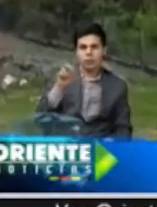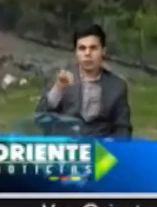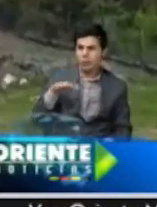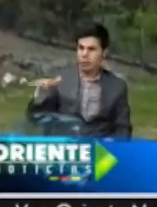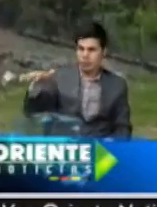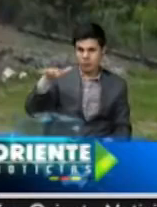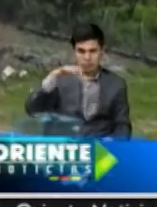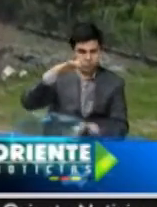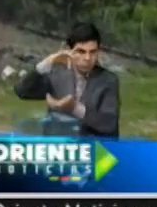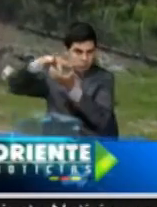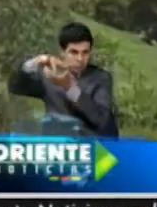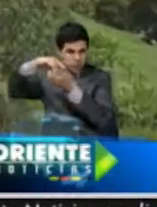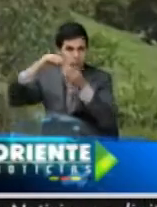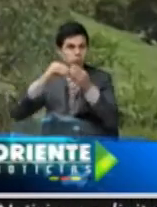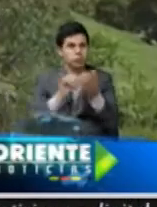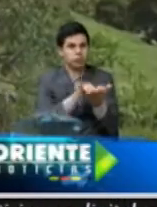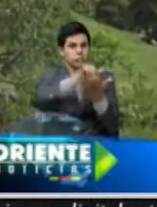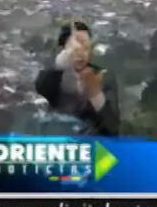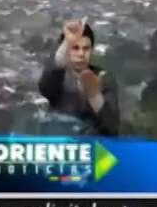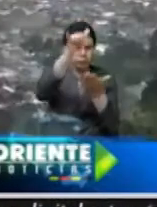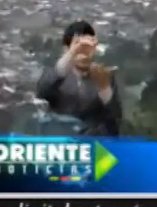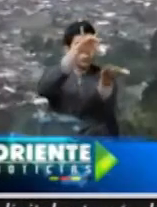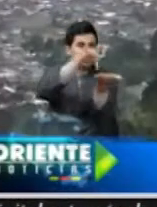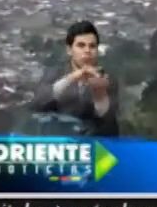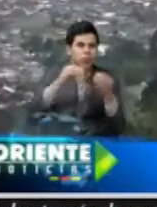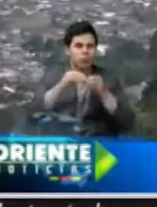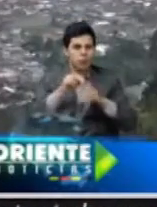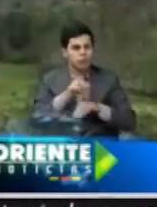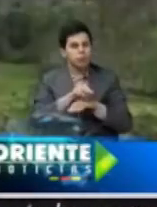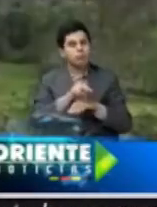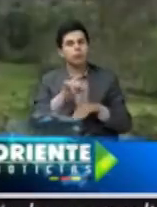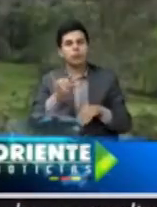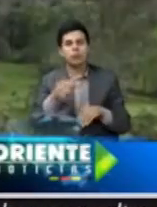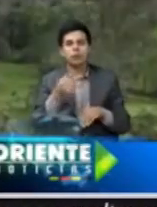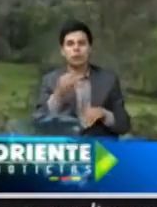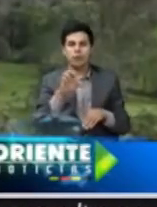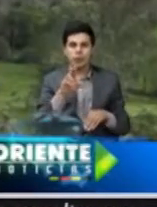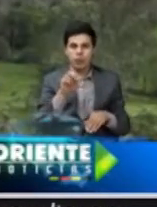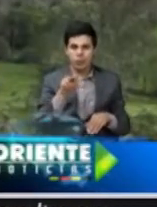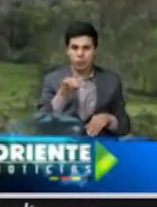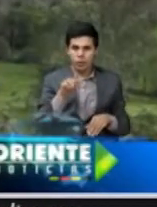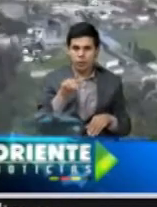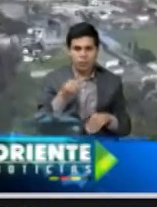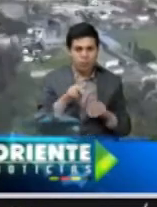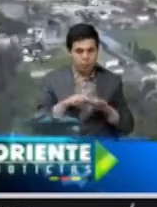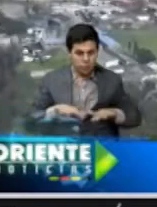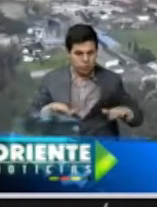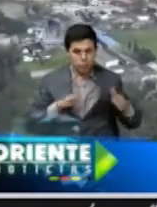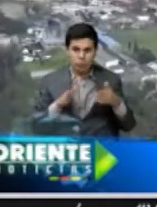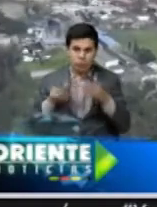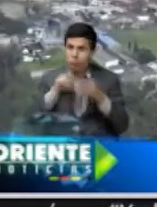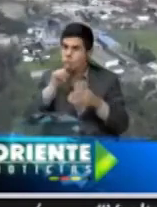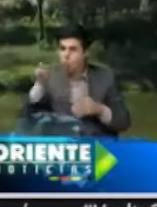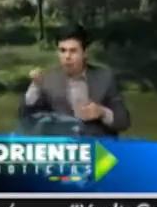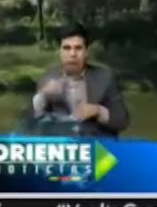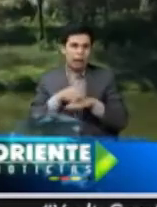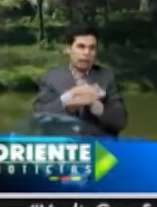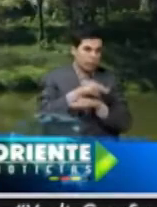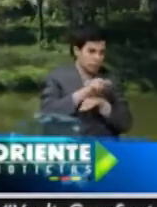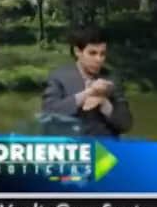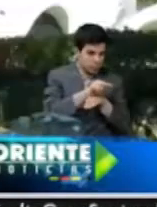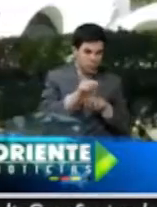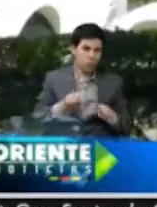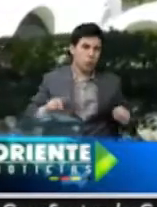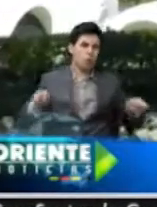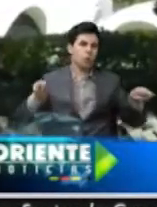Pavo, la Veleta en el aeropuerto y el Mirador de San Jerónimo, ubicado en el kilómetro 7 vía a Bucaramanga. Sitios muy